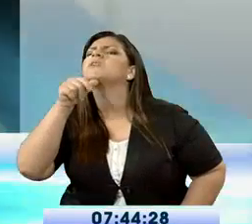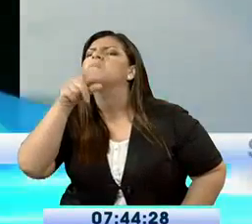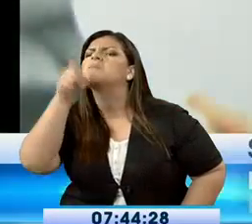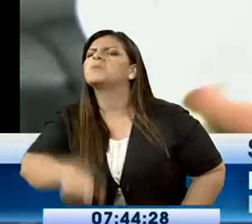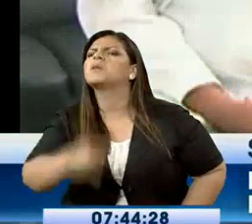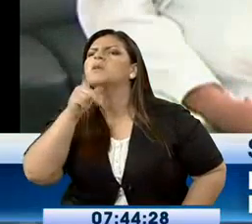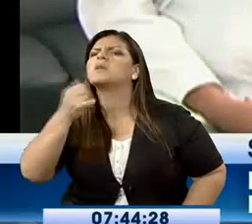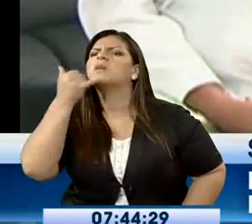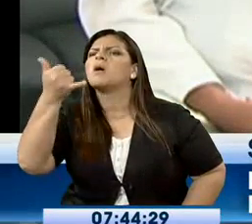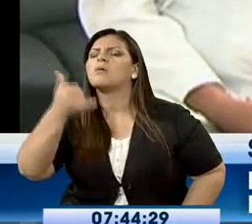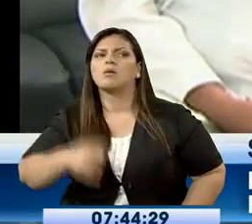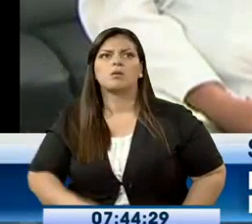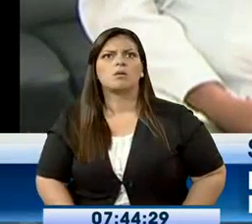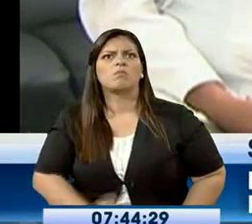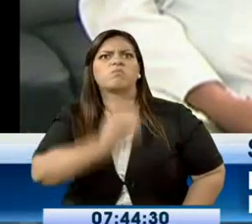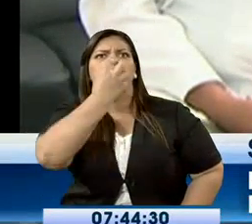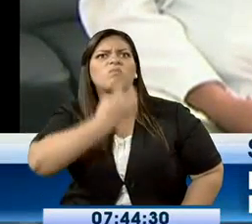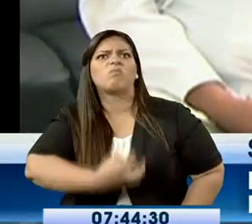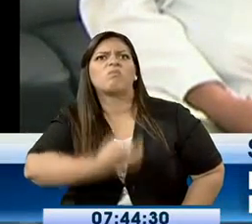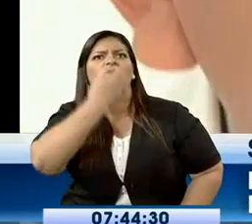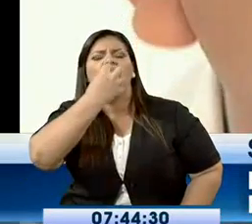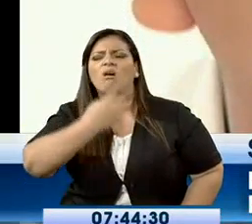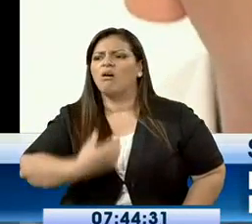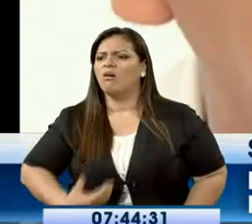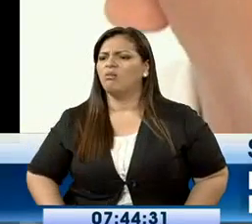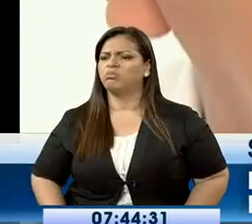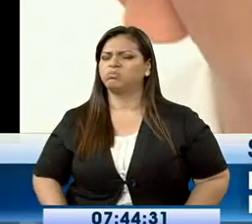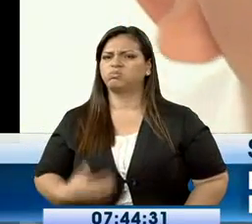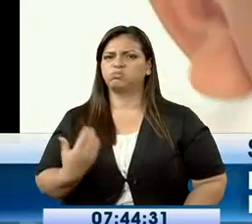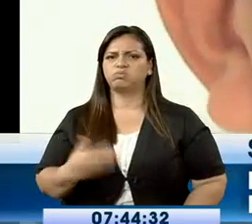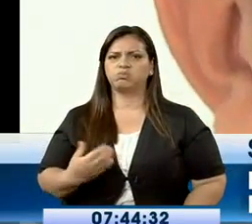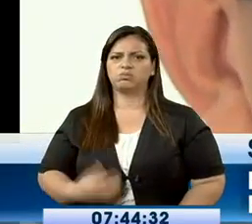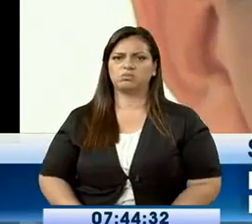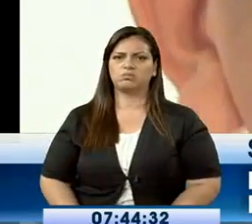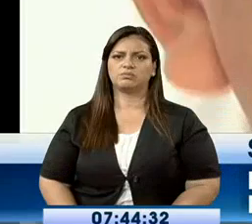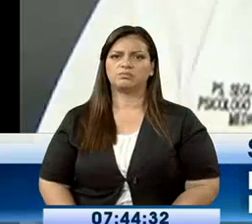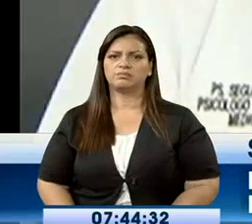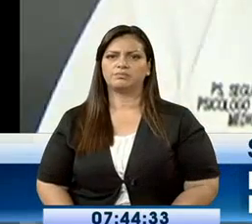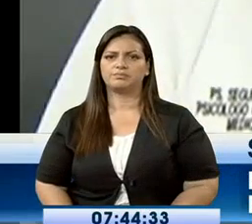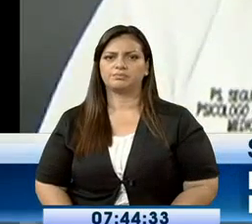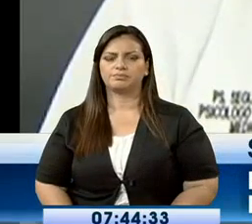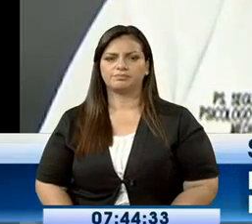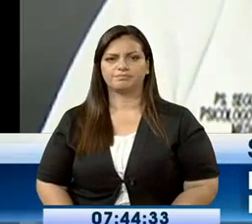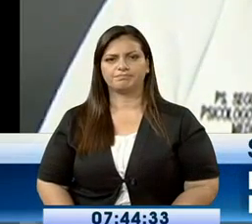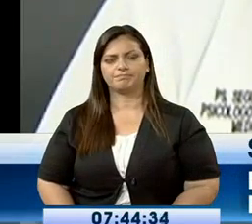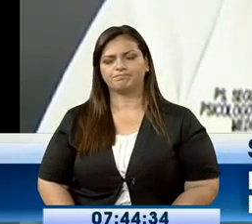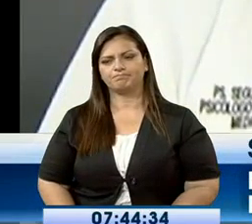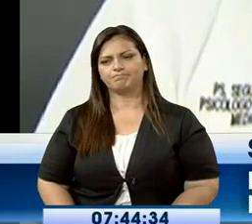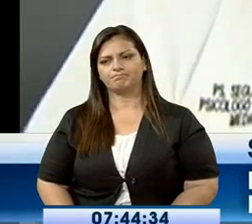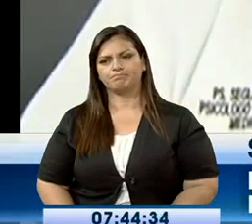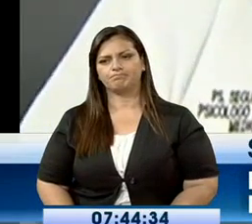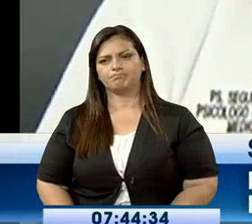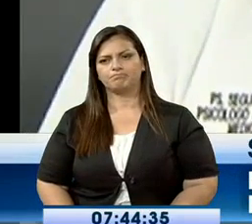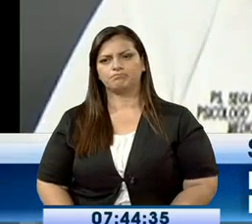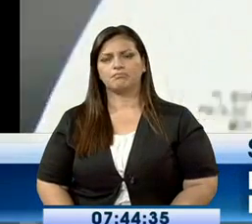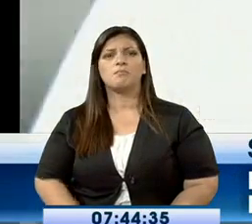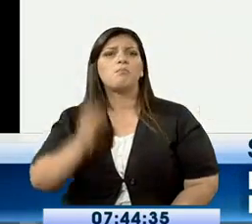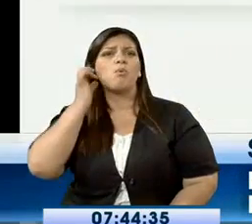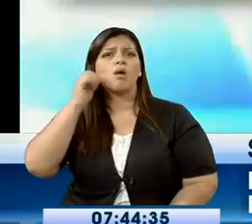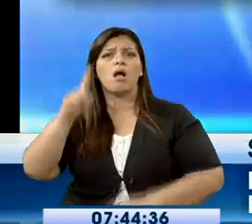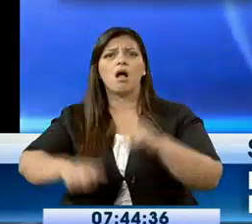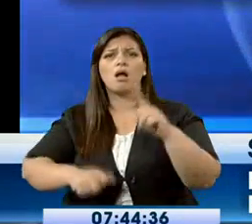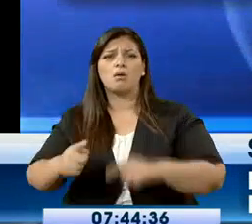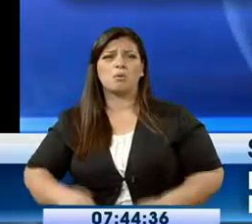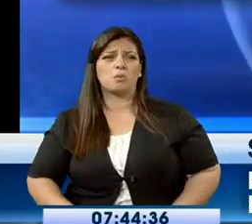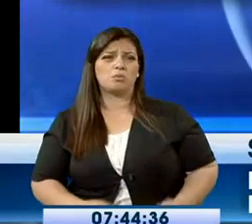compulsivos. Cree que el problema también está en la forma del nuevo marco legal. Que a veces desisten de la denuncia, desisten de seguir,